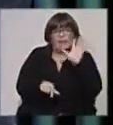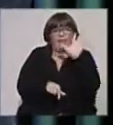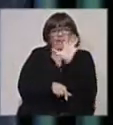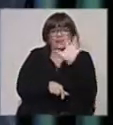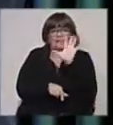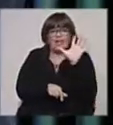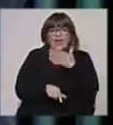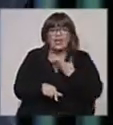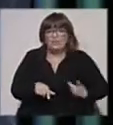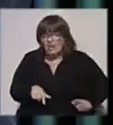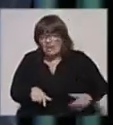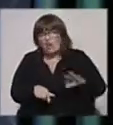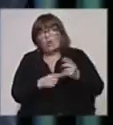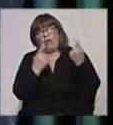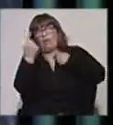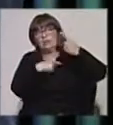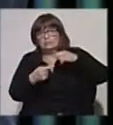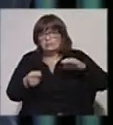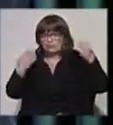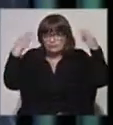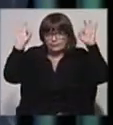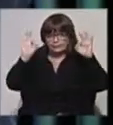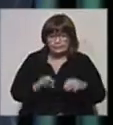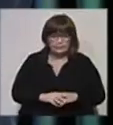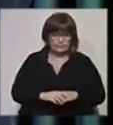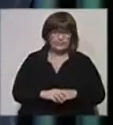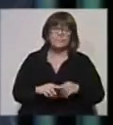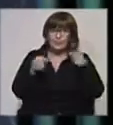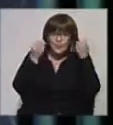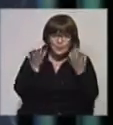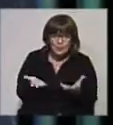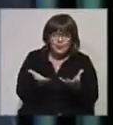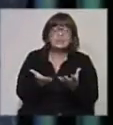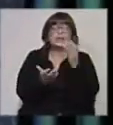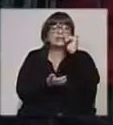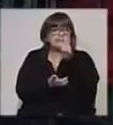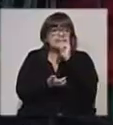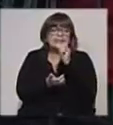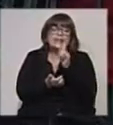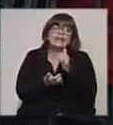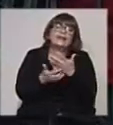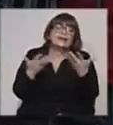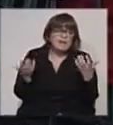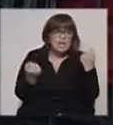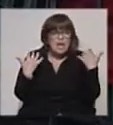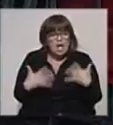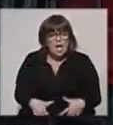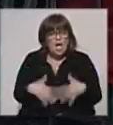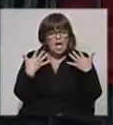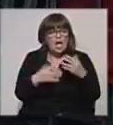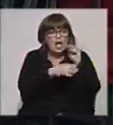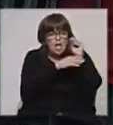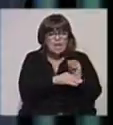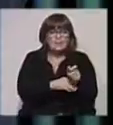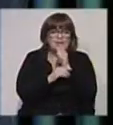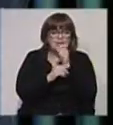el gobierno o con el poder de turno o con los intereses económicos. Entonces, pero sí, es costosísimo, sí se han